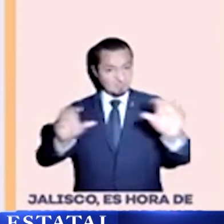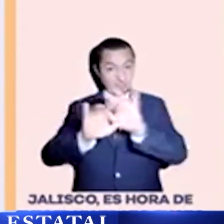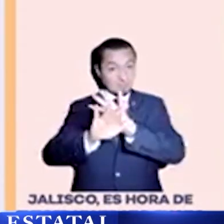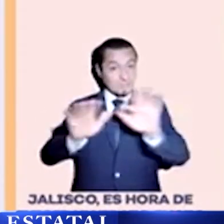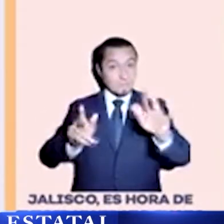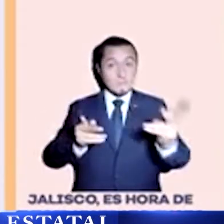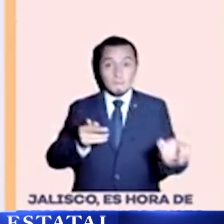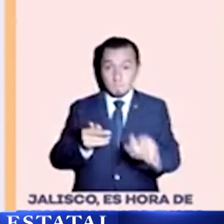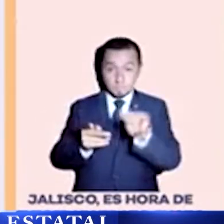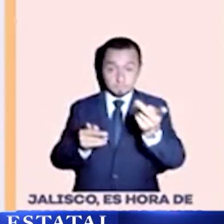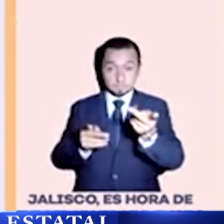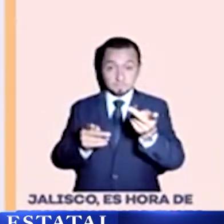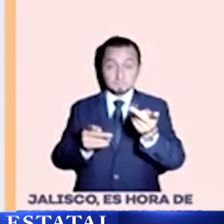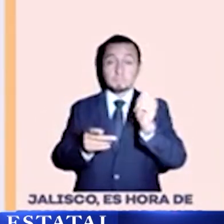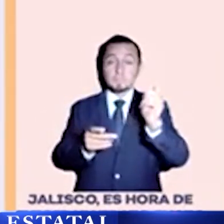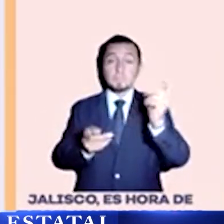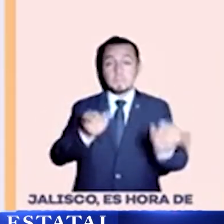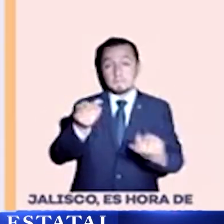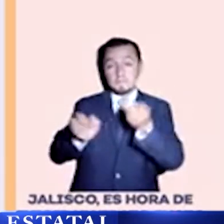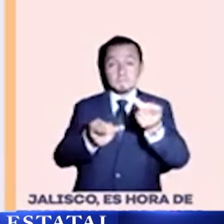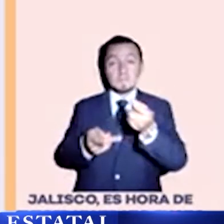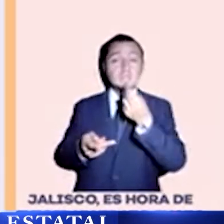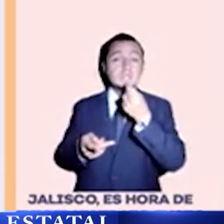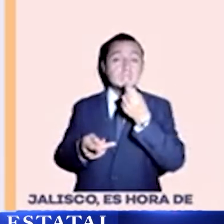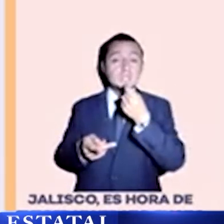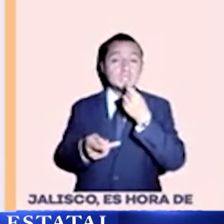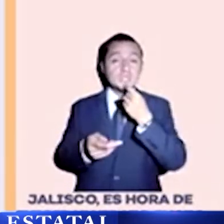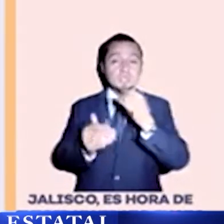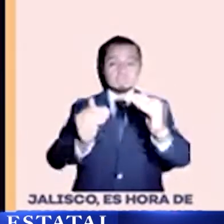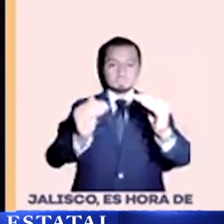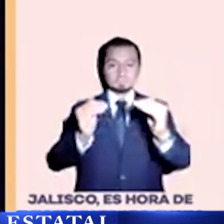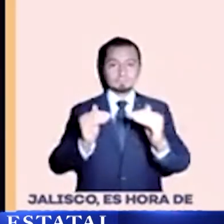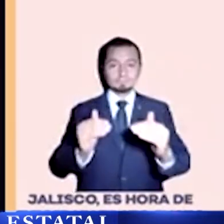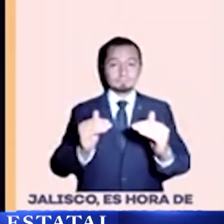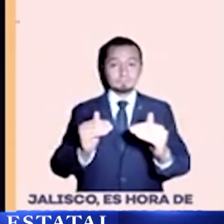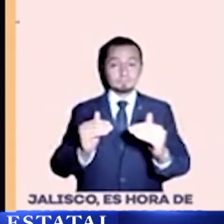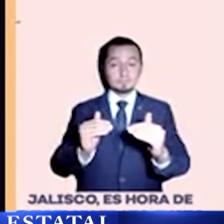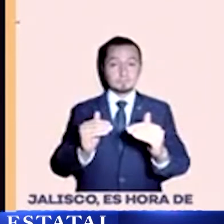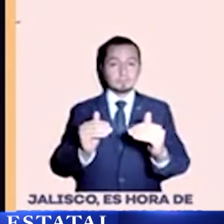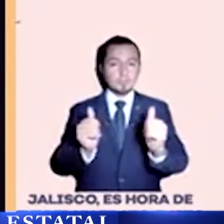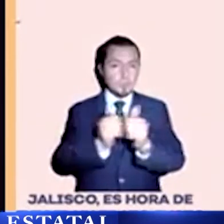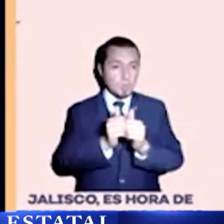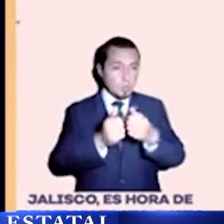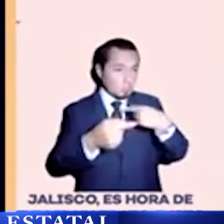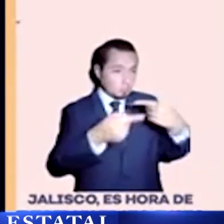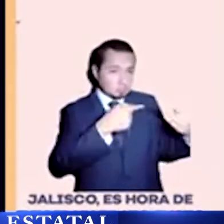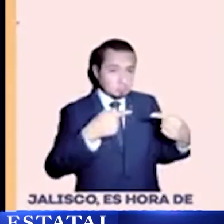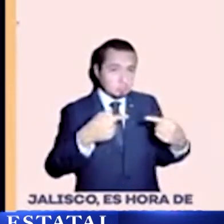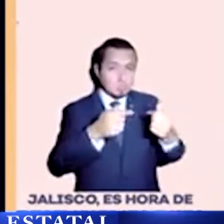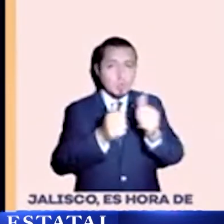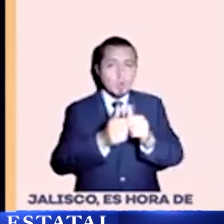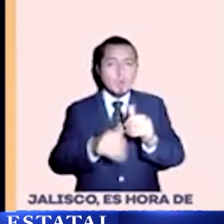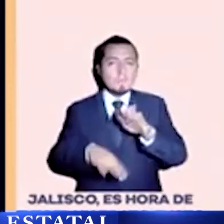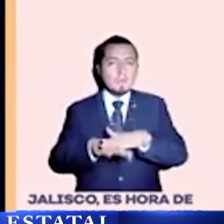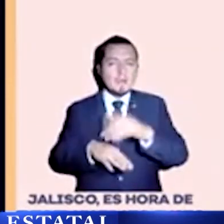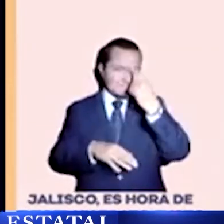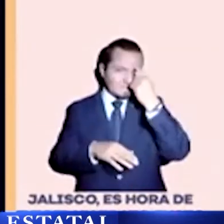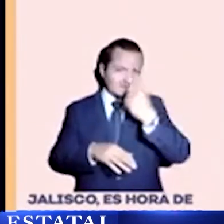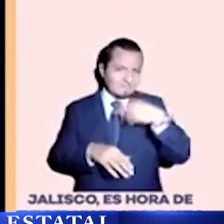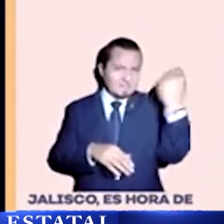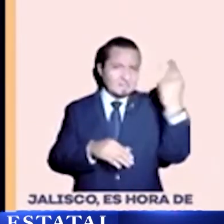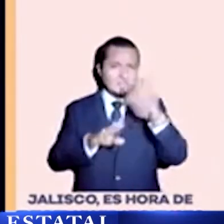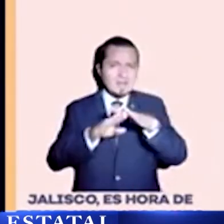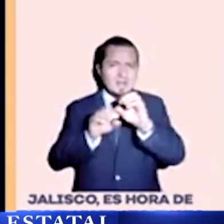6 años. La pregunta de los niños que trabajamos con CIPINA y con la